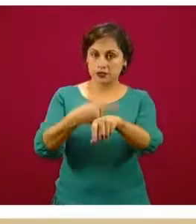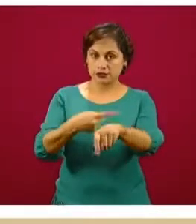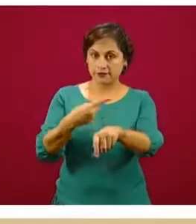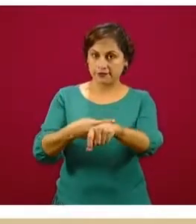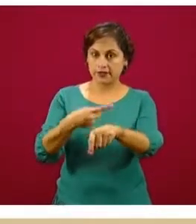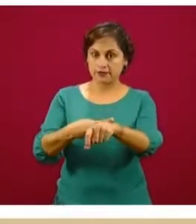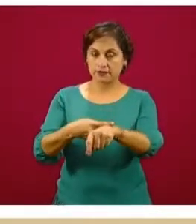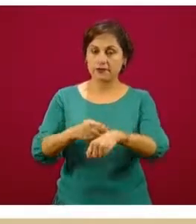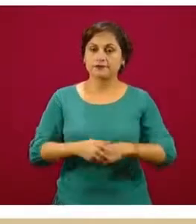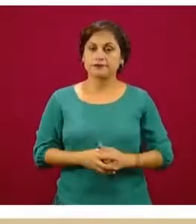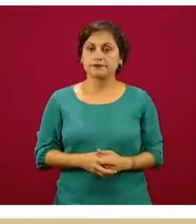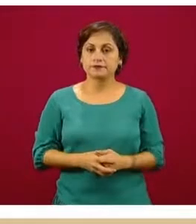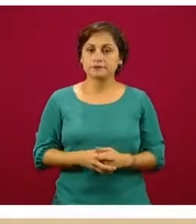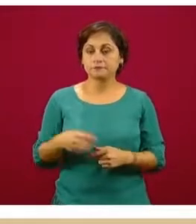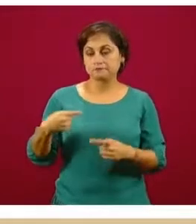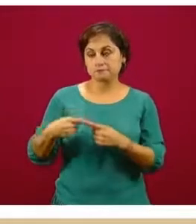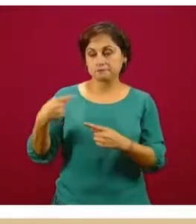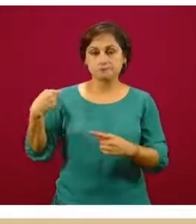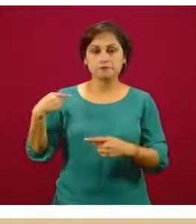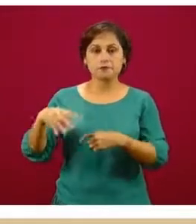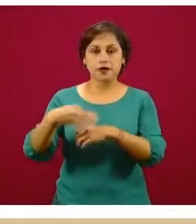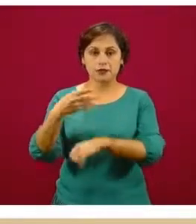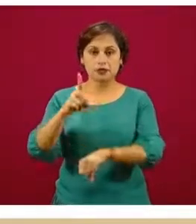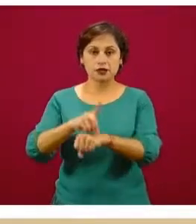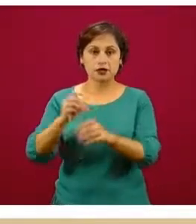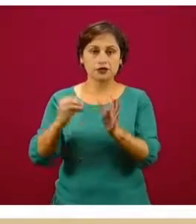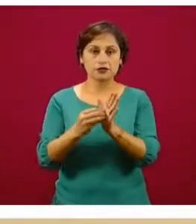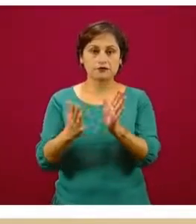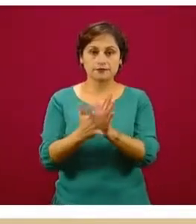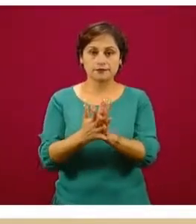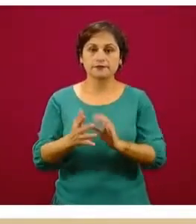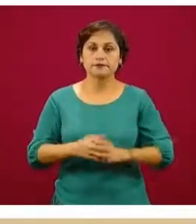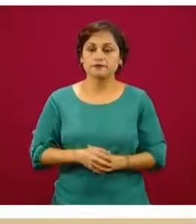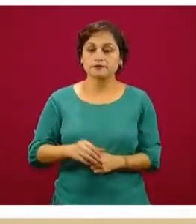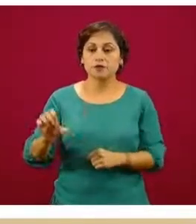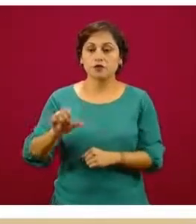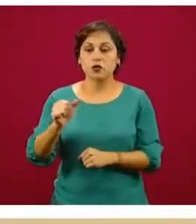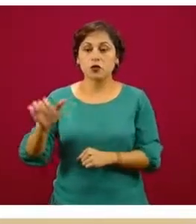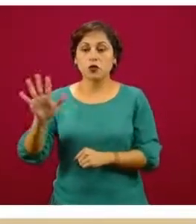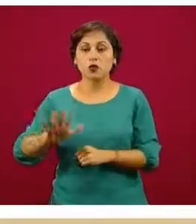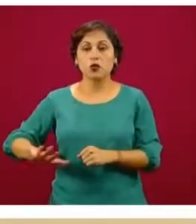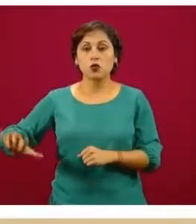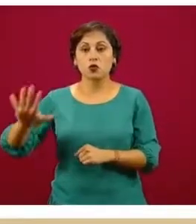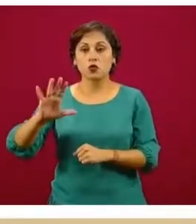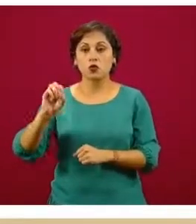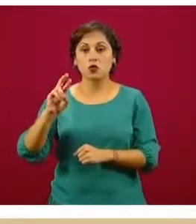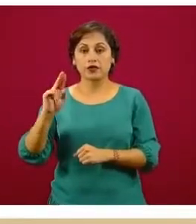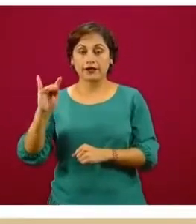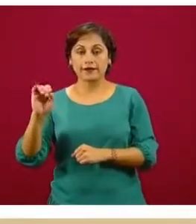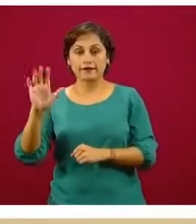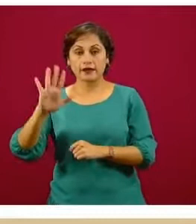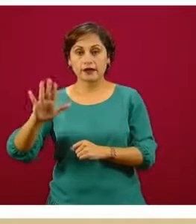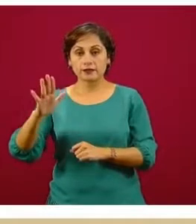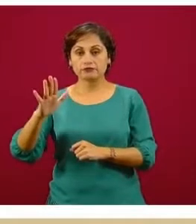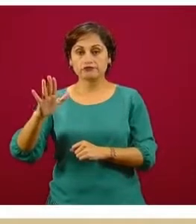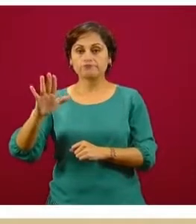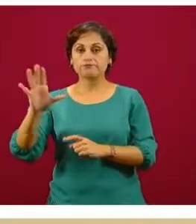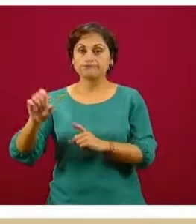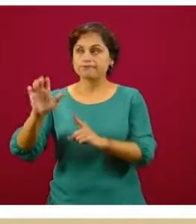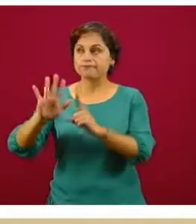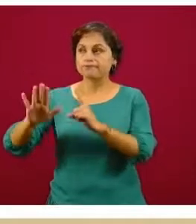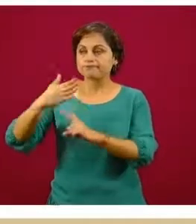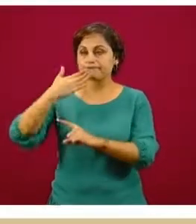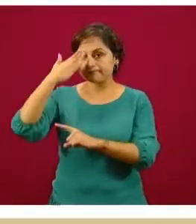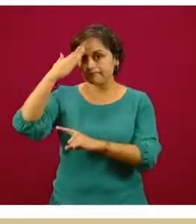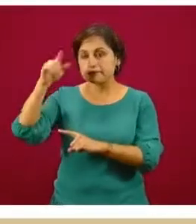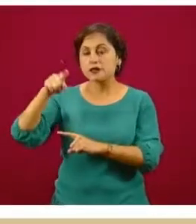los últimos 14 días, y en el Mediterráneo Oriental vemos continúa el ascenso y continuará el ascenso